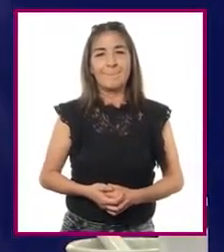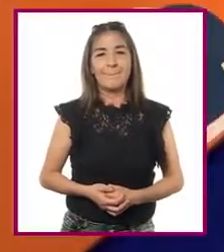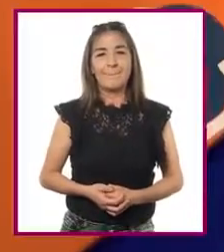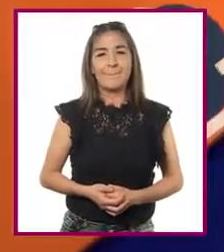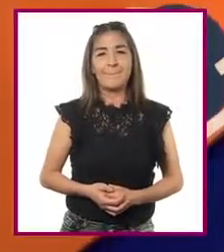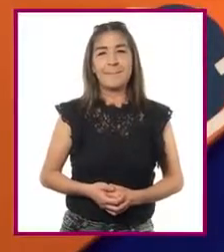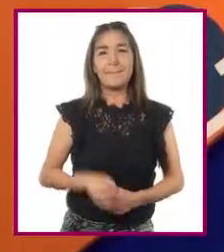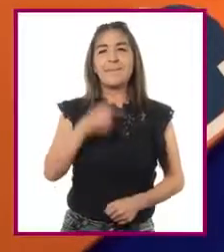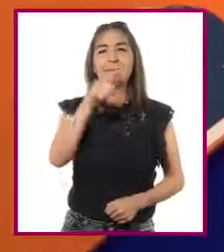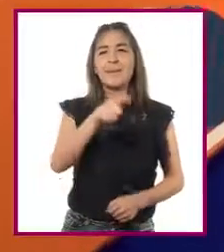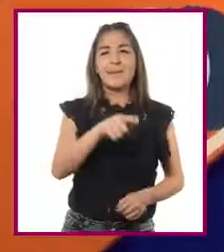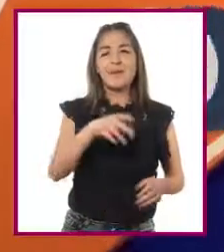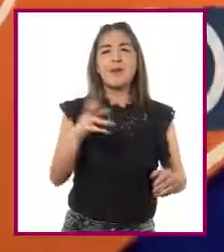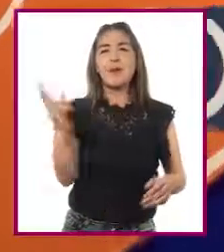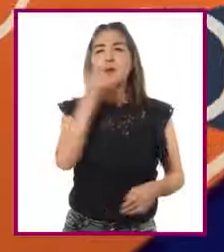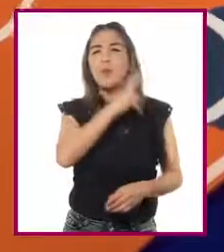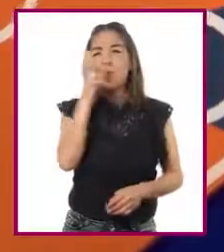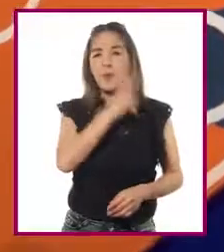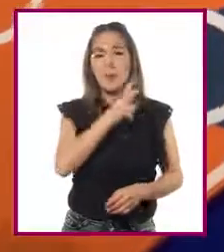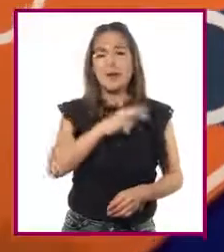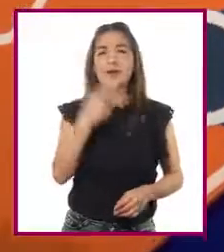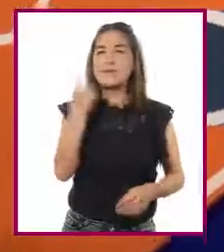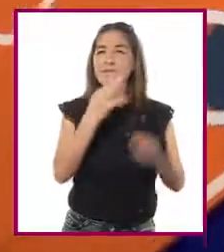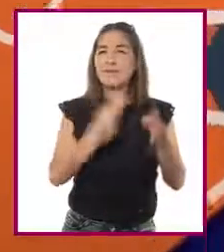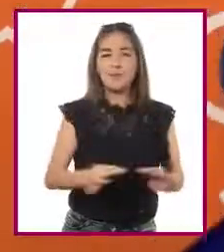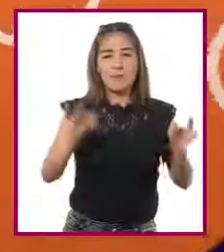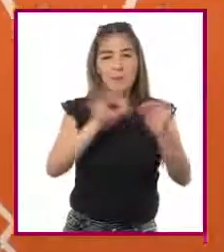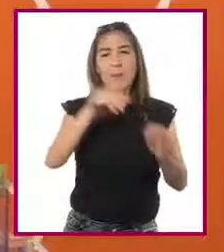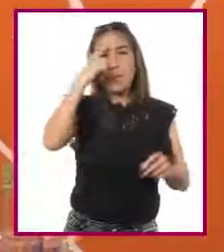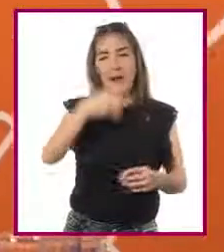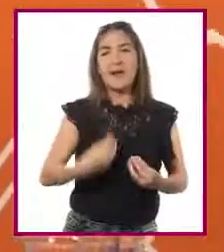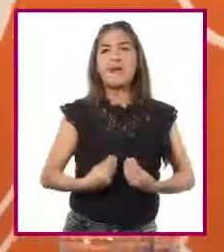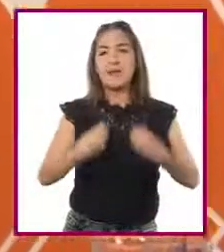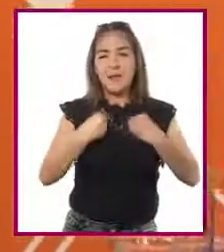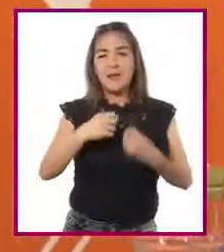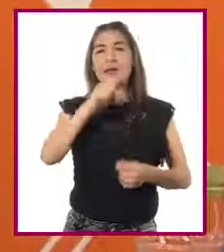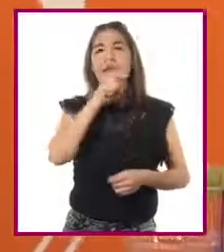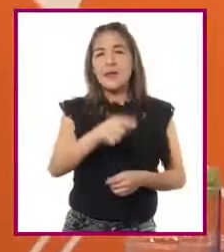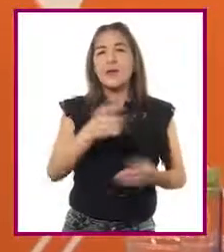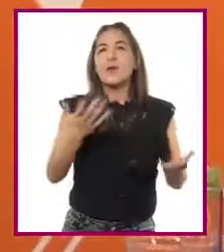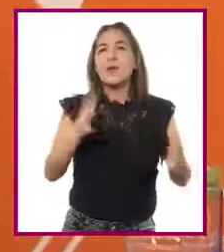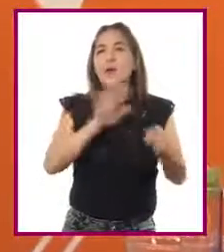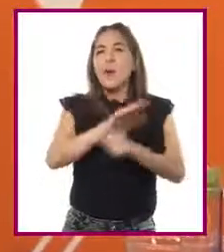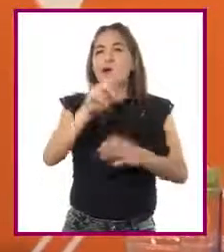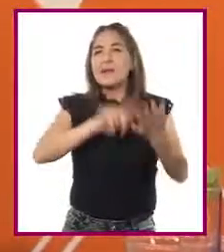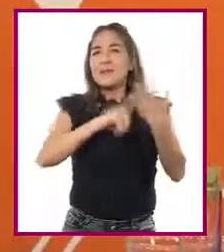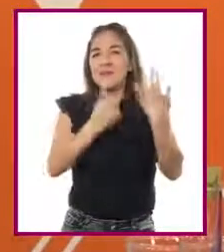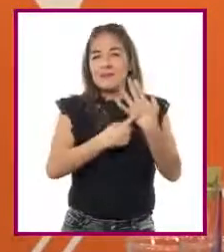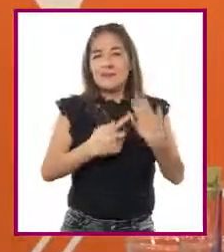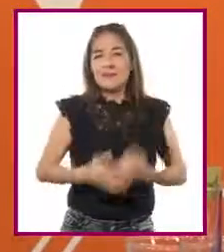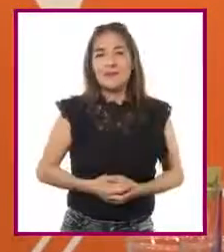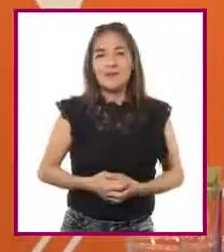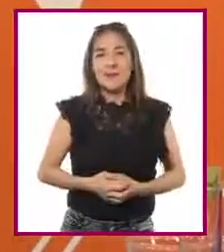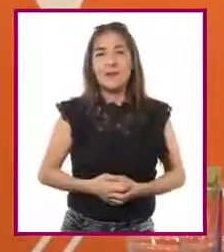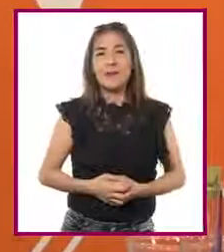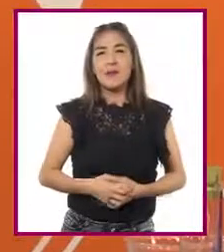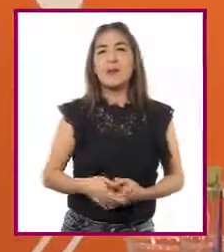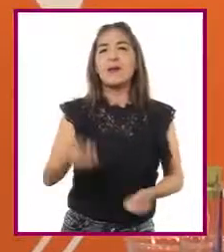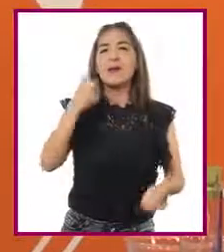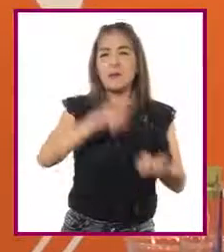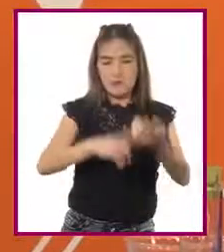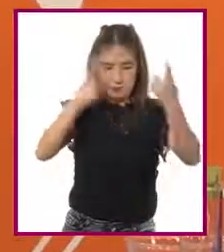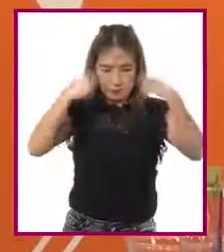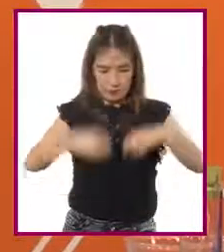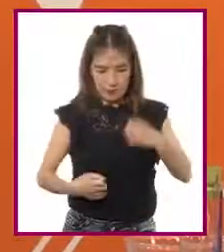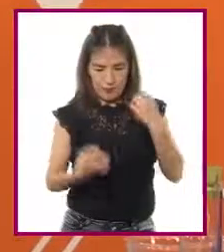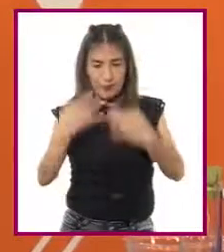El oxígeno es esencial para nuestra vida, pero tiene también un lado oscuro. A su paso por nuestras células,